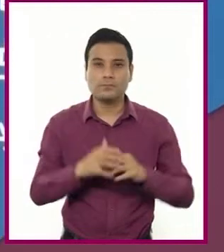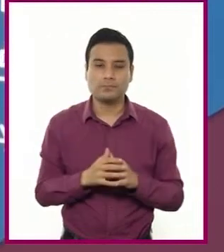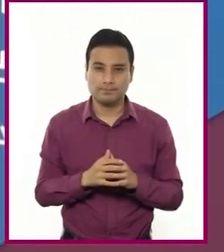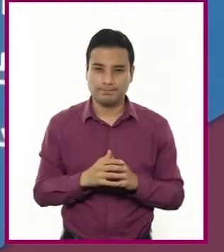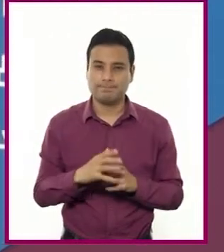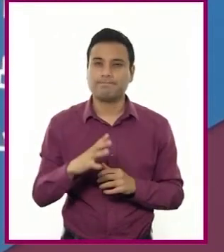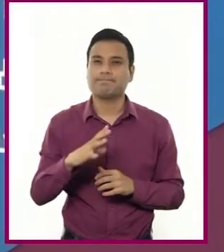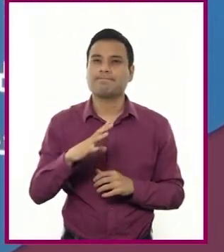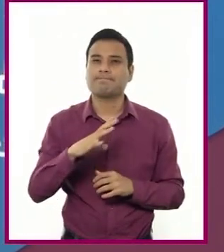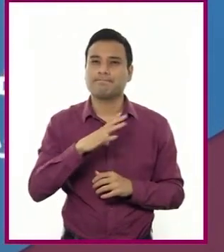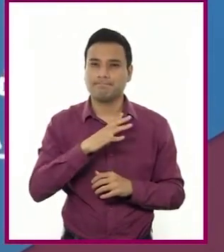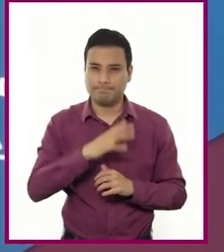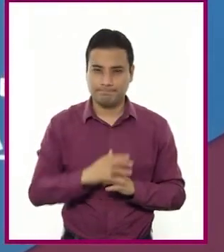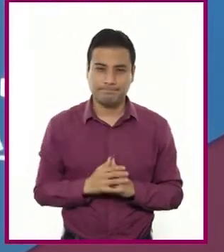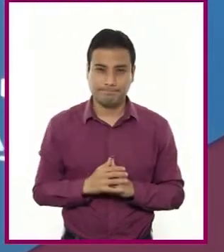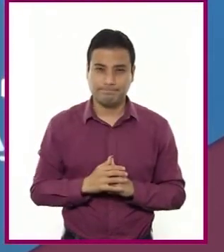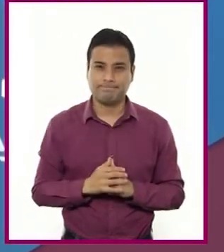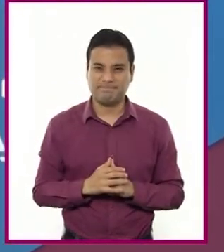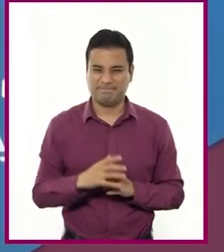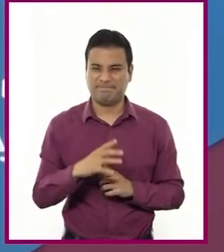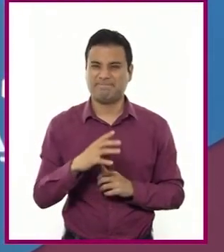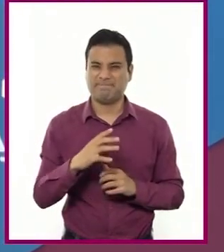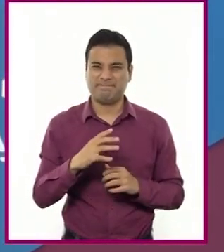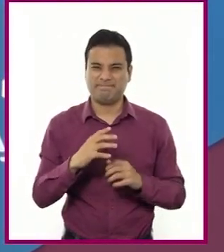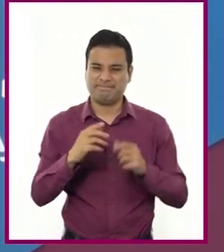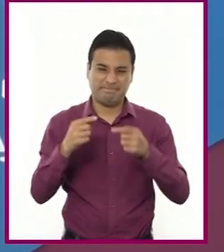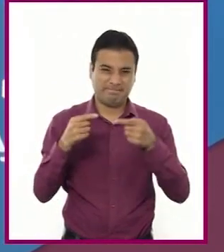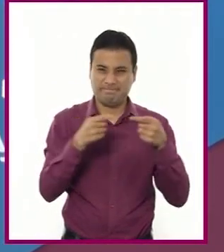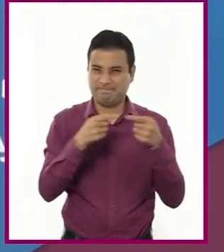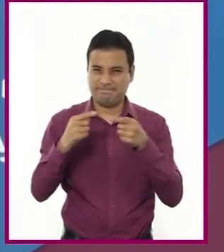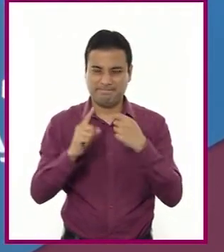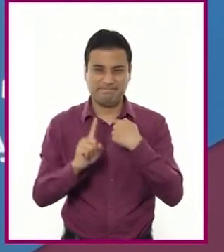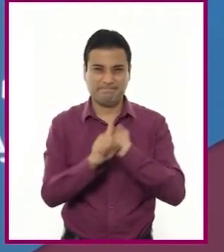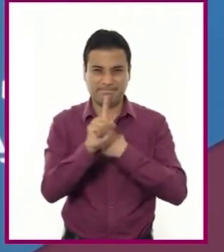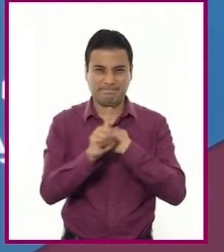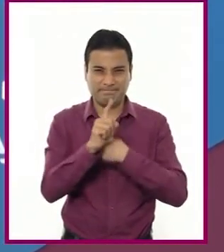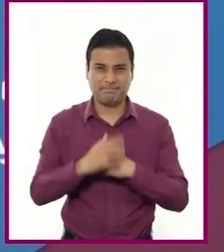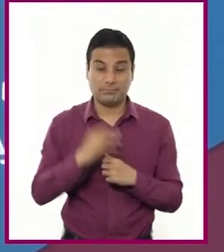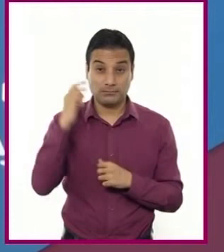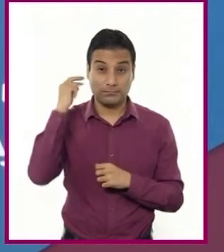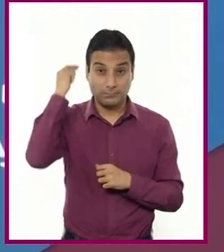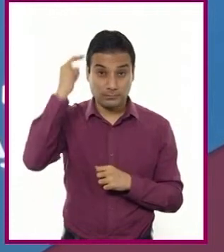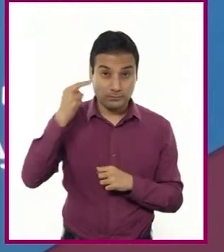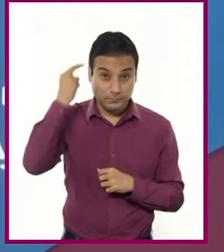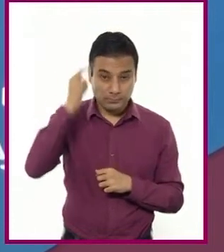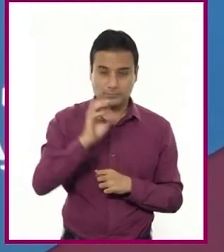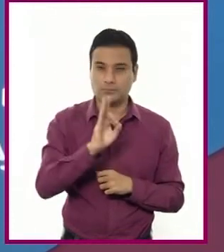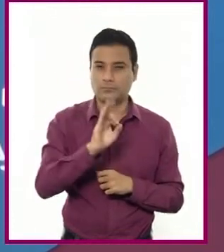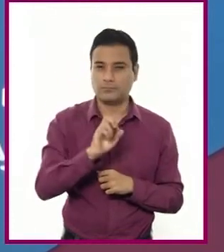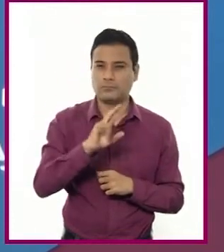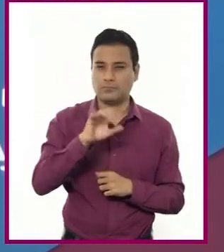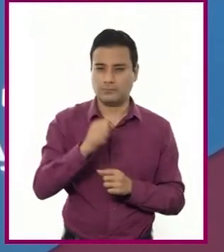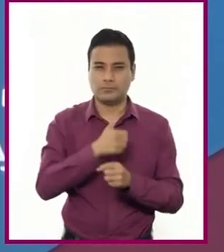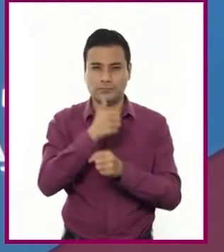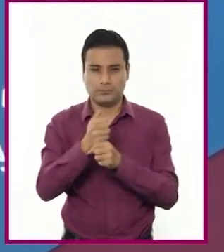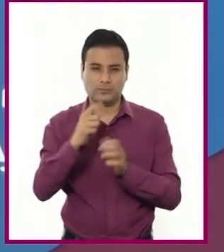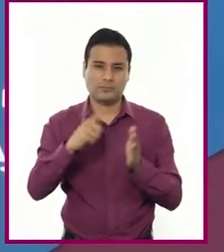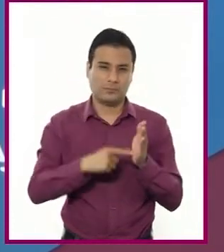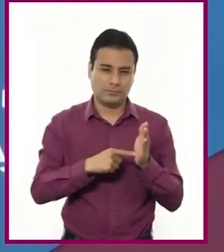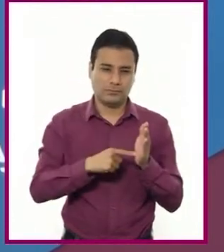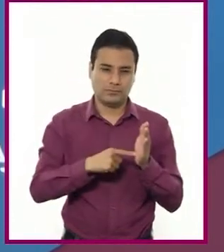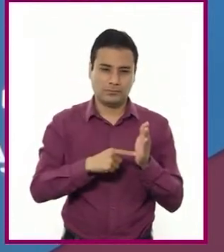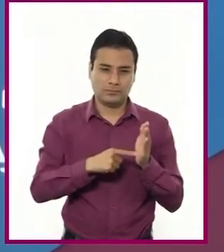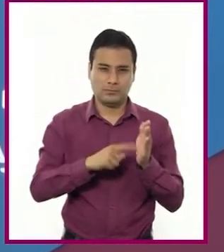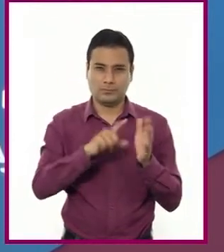con el clero secular y la confrontación fue inevitable. El rey Fernando VI, en 1749